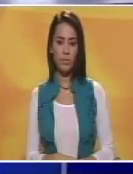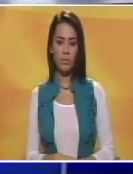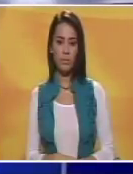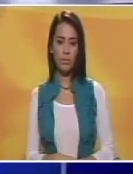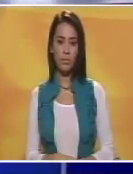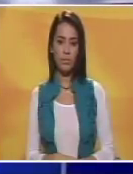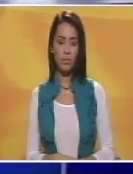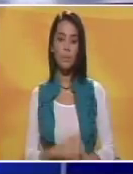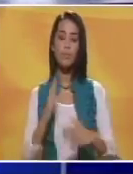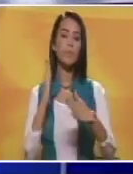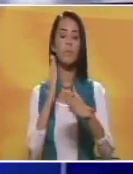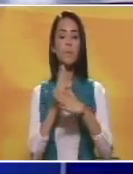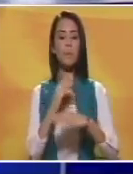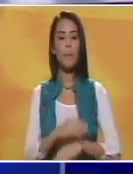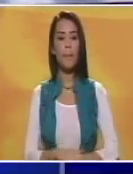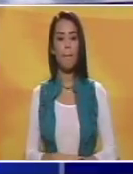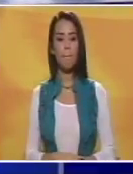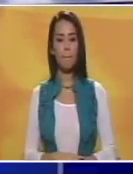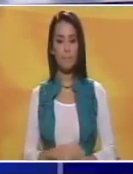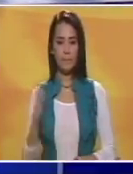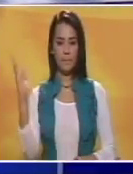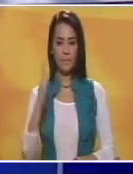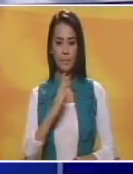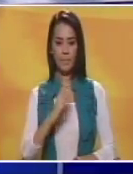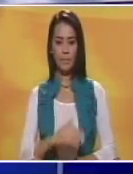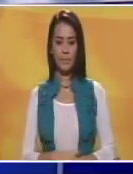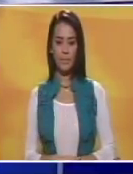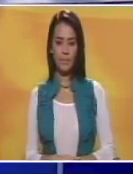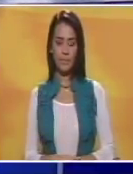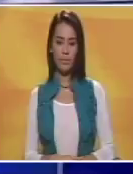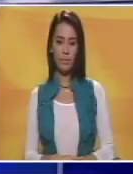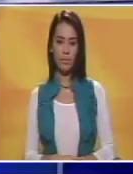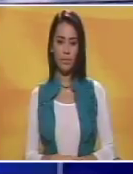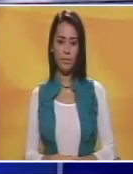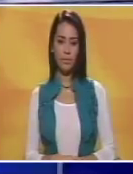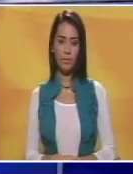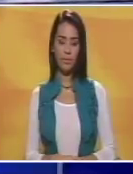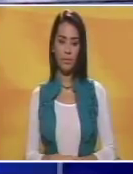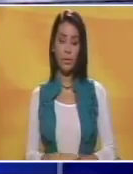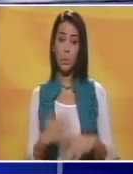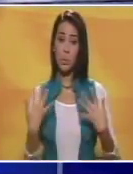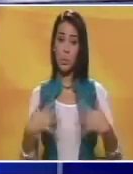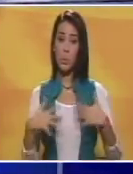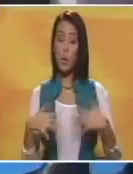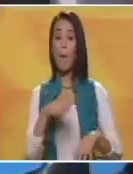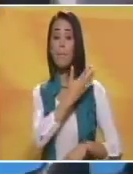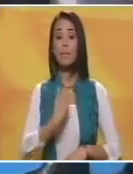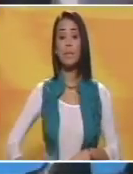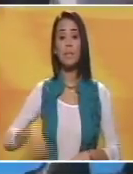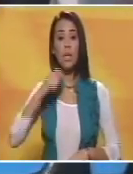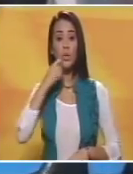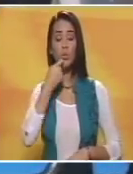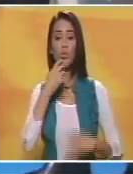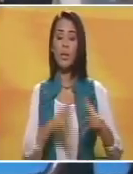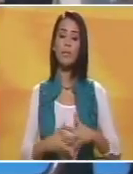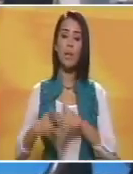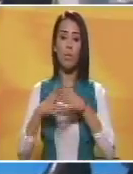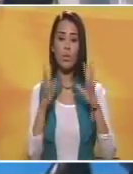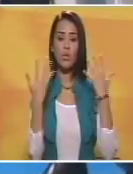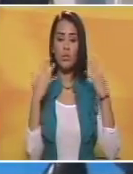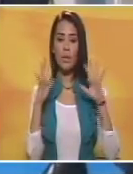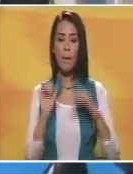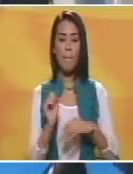Amigos, es momento de hacer una nueva pausa. Al regreso, pese a las tensiones, presidentes de Rusia y Estados Unidos celebran